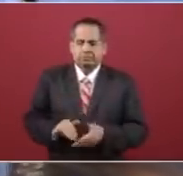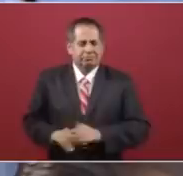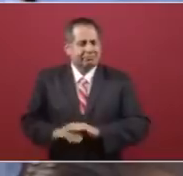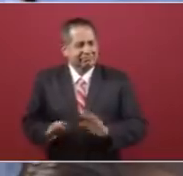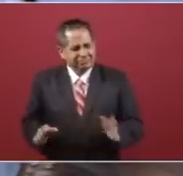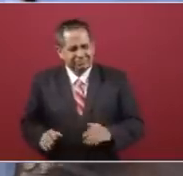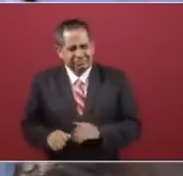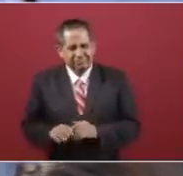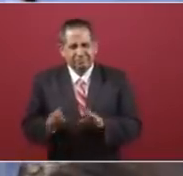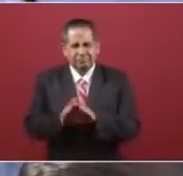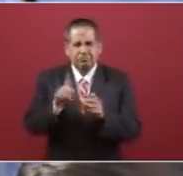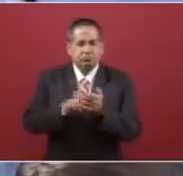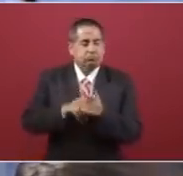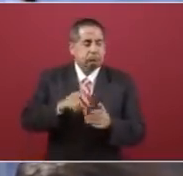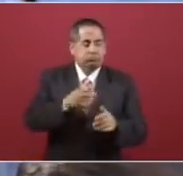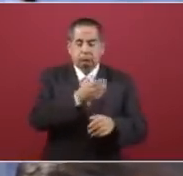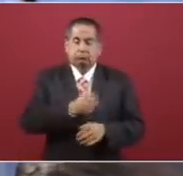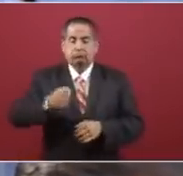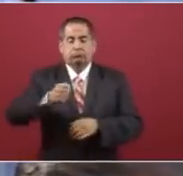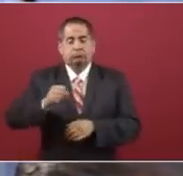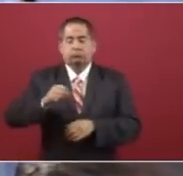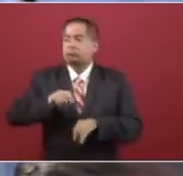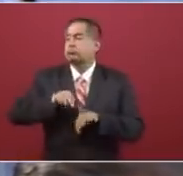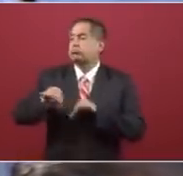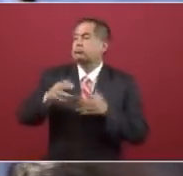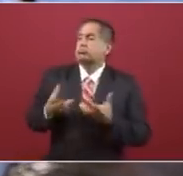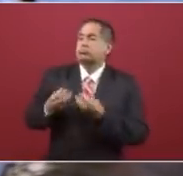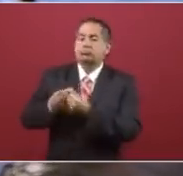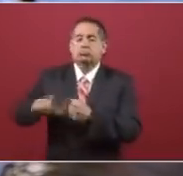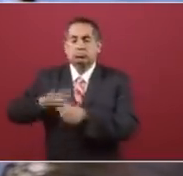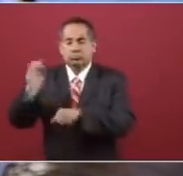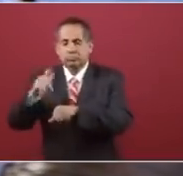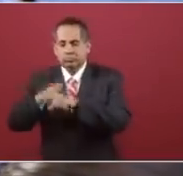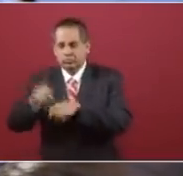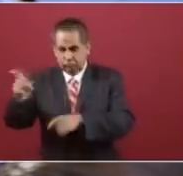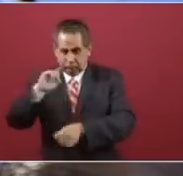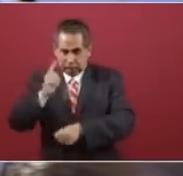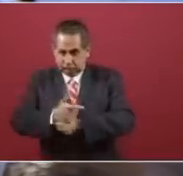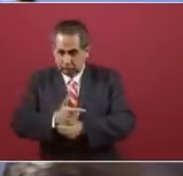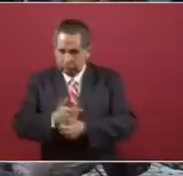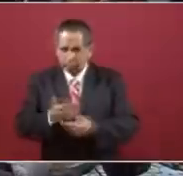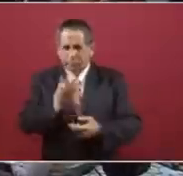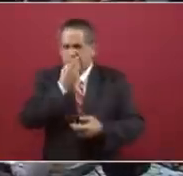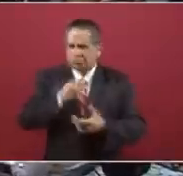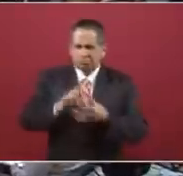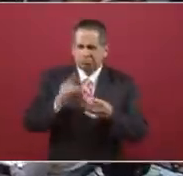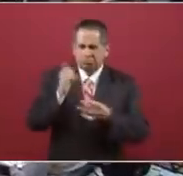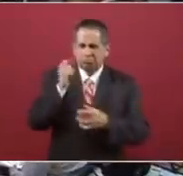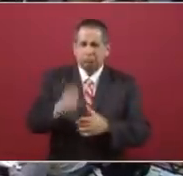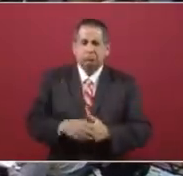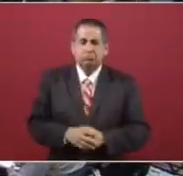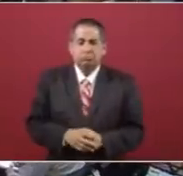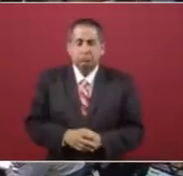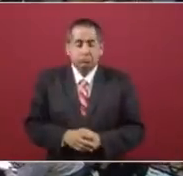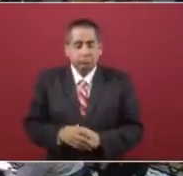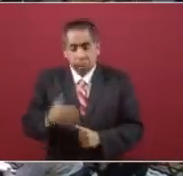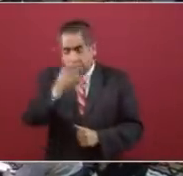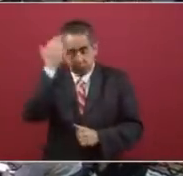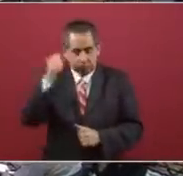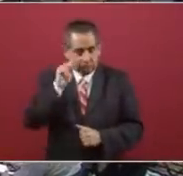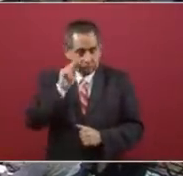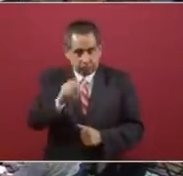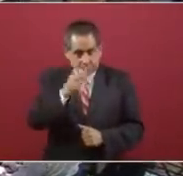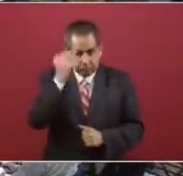evidentemente ya como funcionario del actual gobierno federal, saber si lo tenían detectado, qué me puede comentar del caso, señor presidente. yo, pero